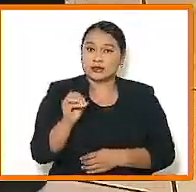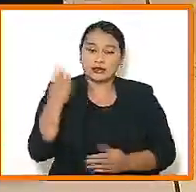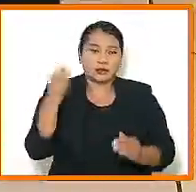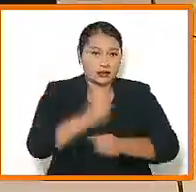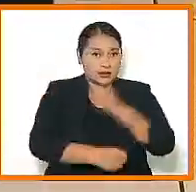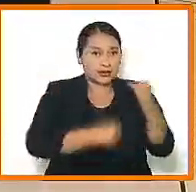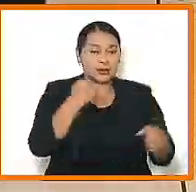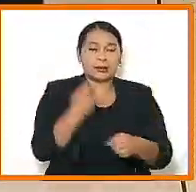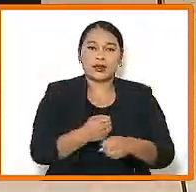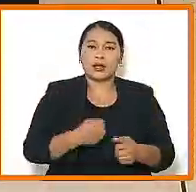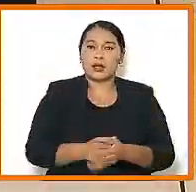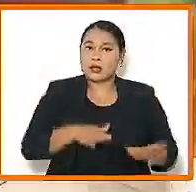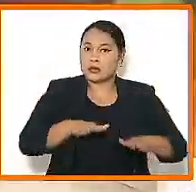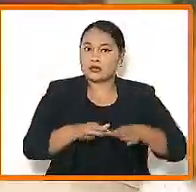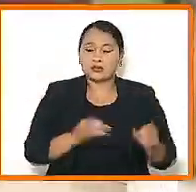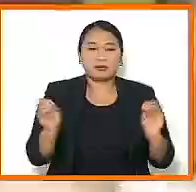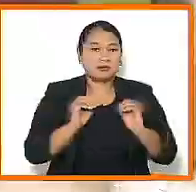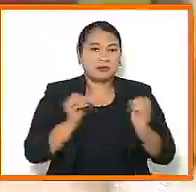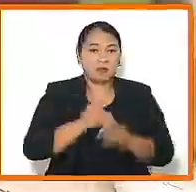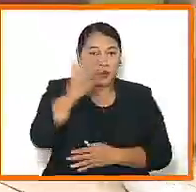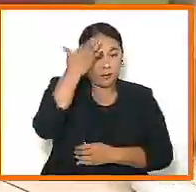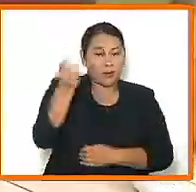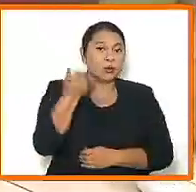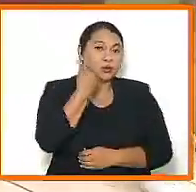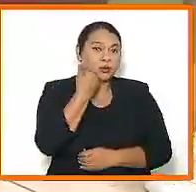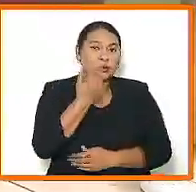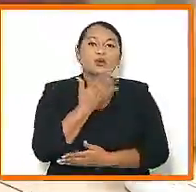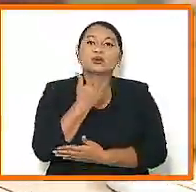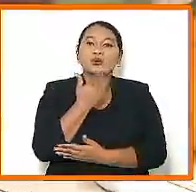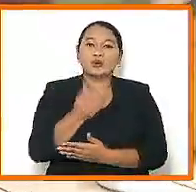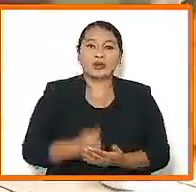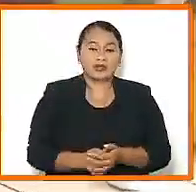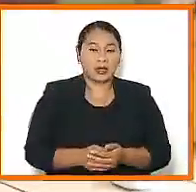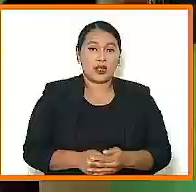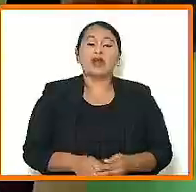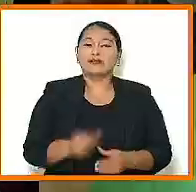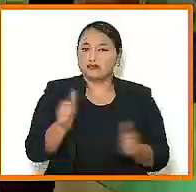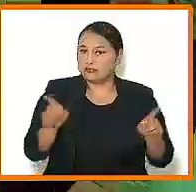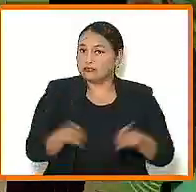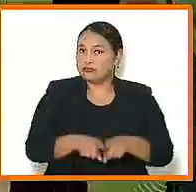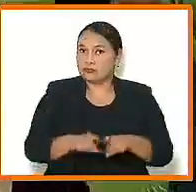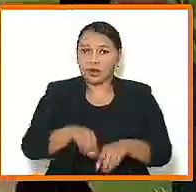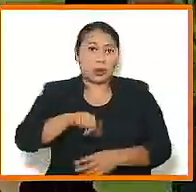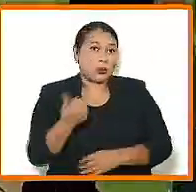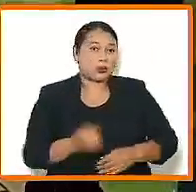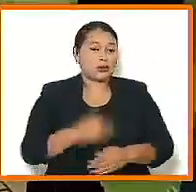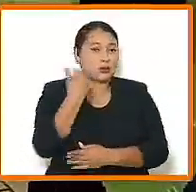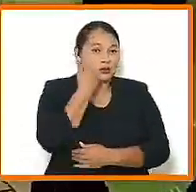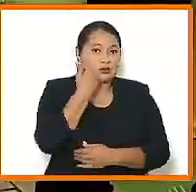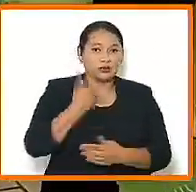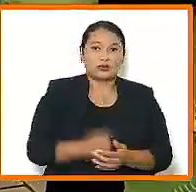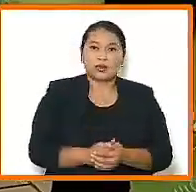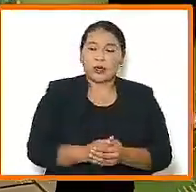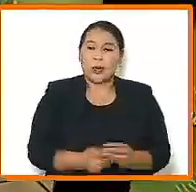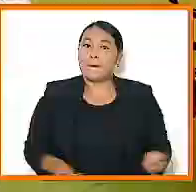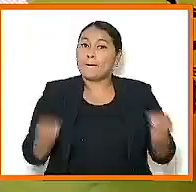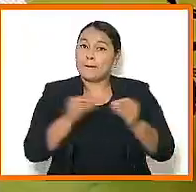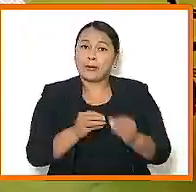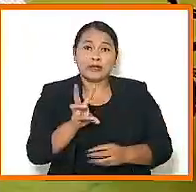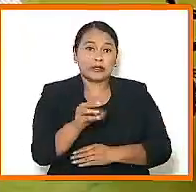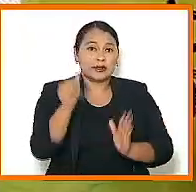la diabetes. Don Reinaldo tiene además otras complicaciones de salud, ya que también lleva más de 6 meses